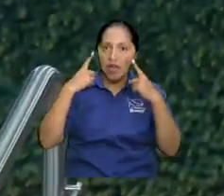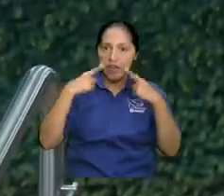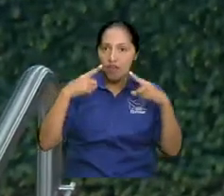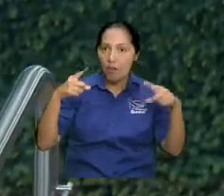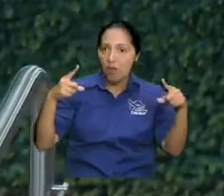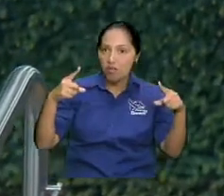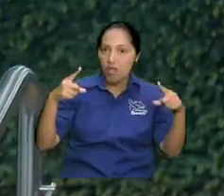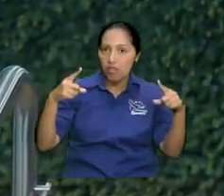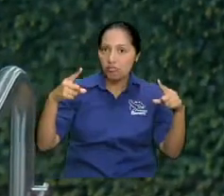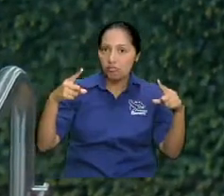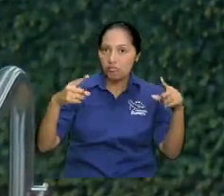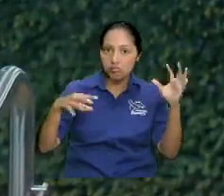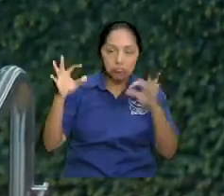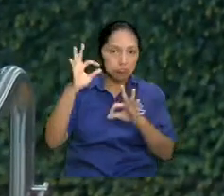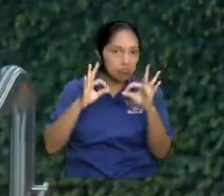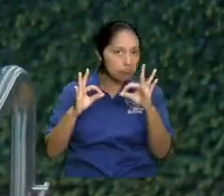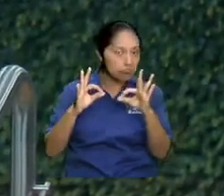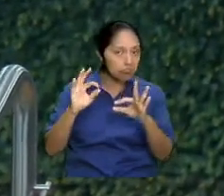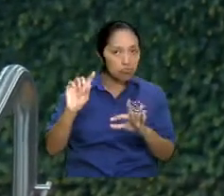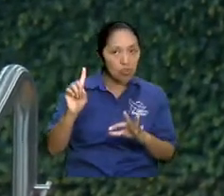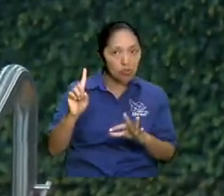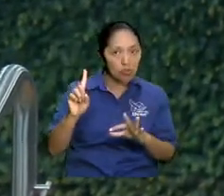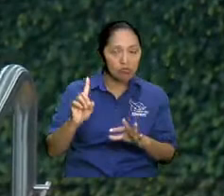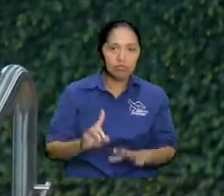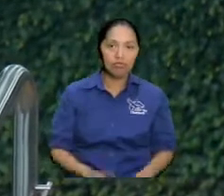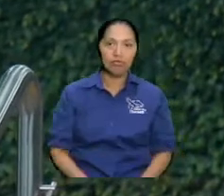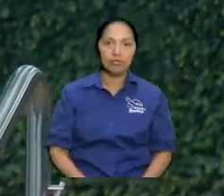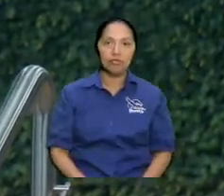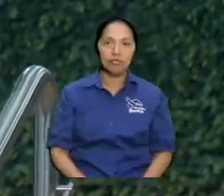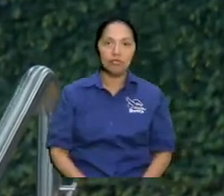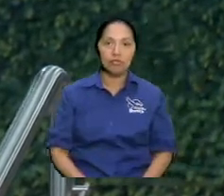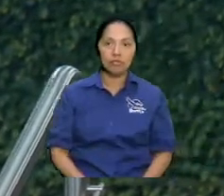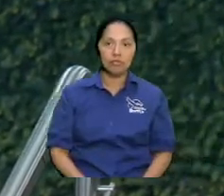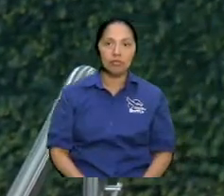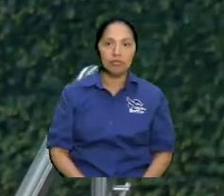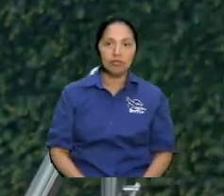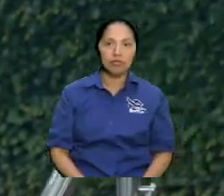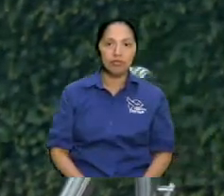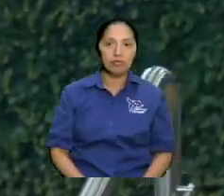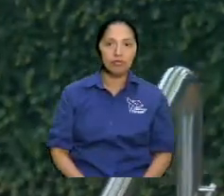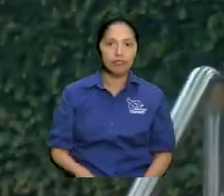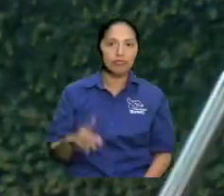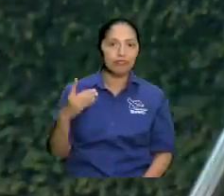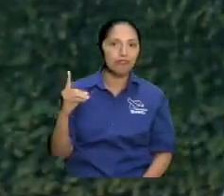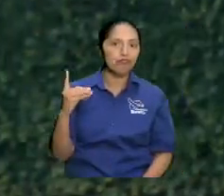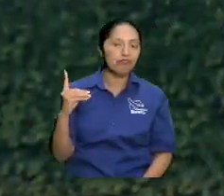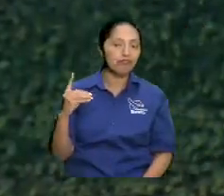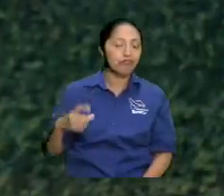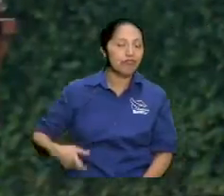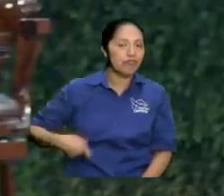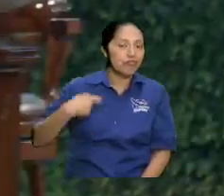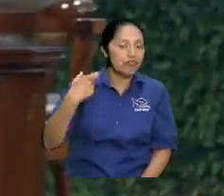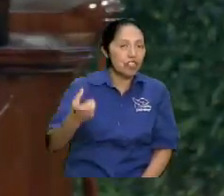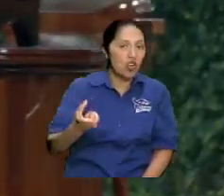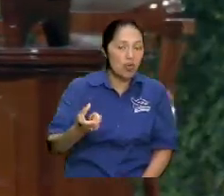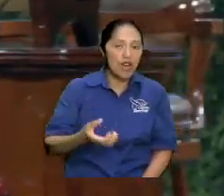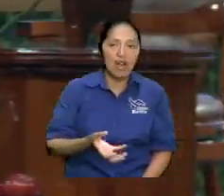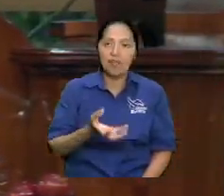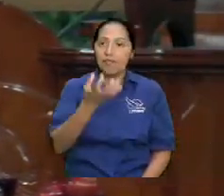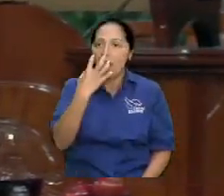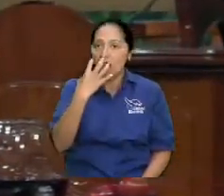Pero fíjese que todos me dijeron que no. Por algo ha de ser. Entonces, es caro, pero es rico, dijo alguien por